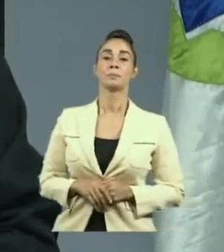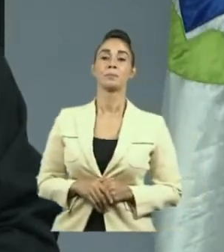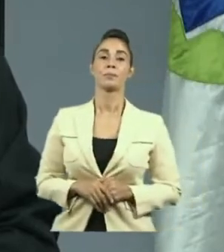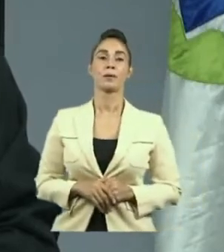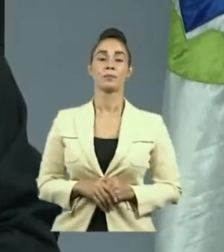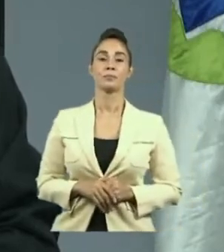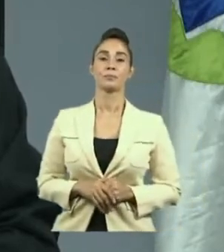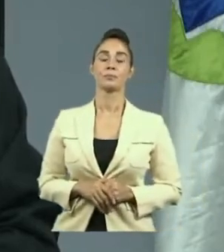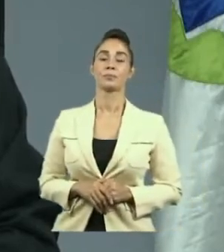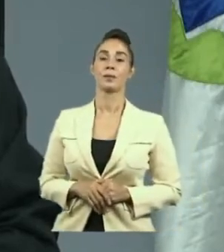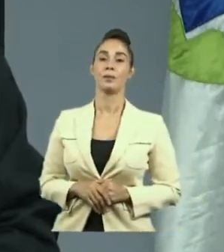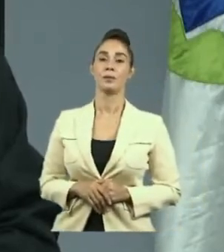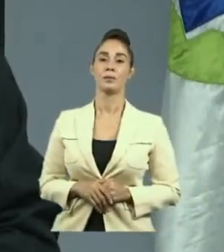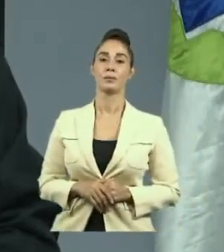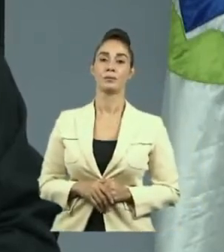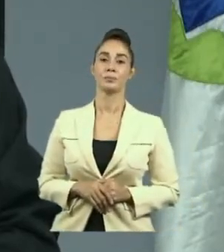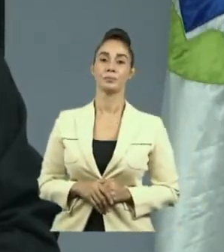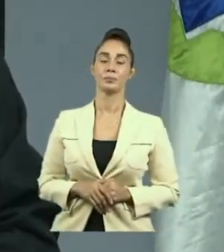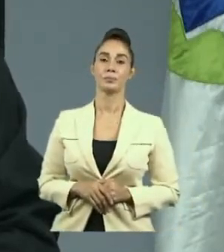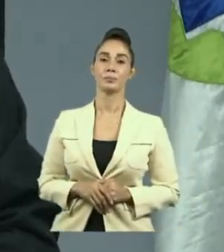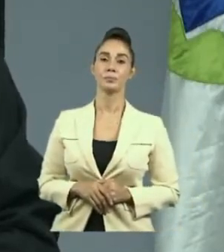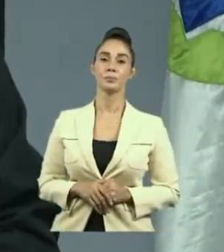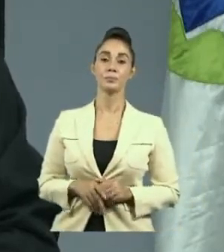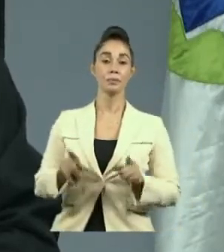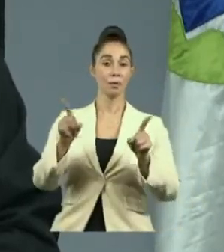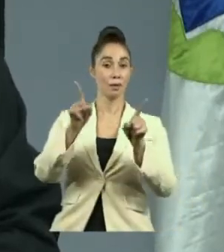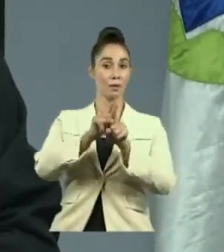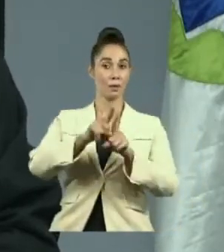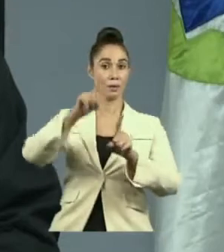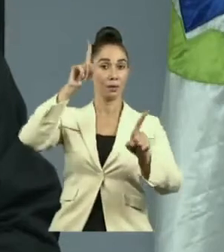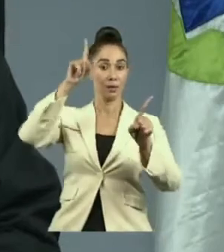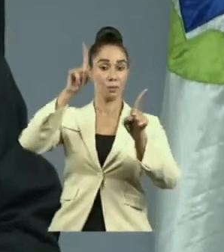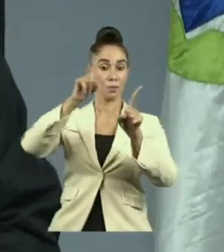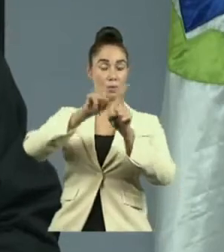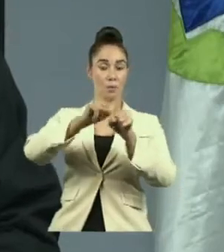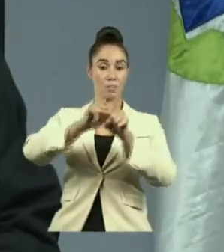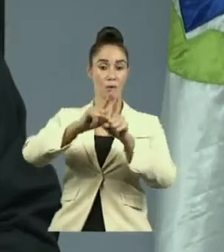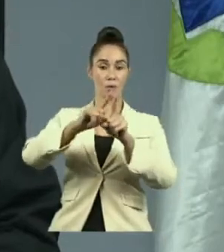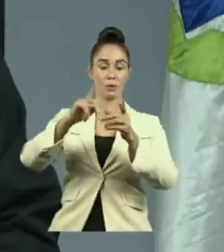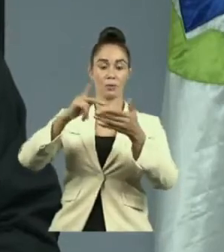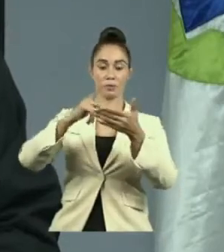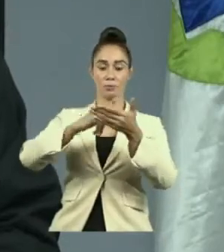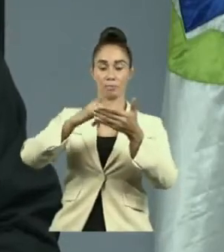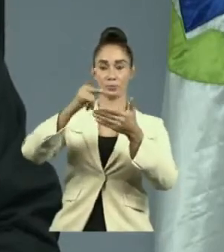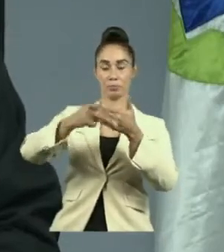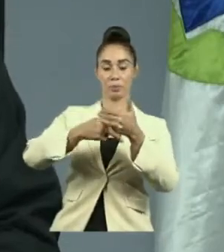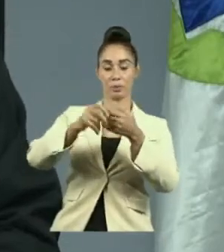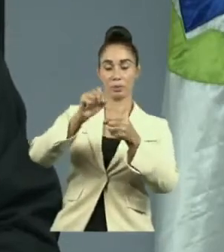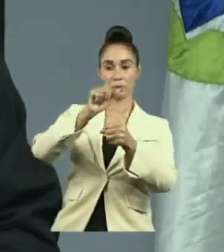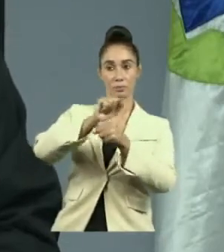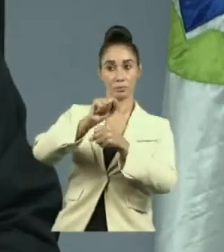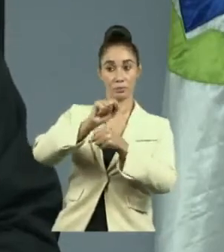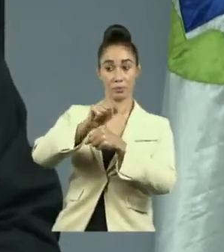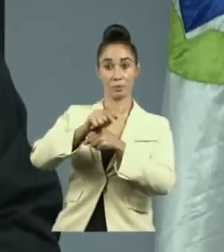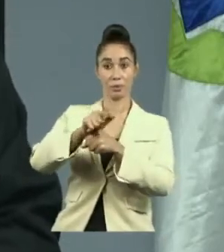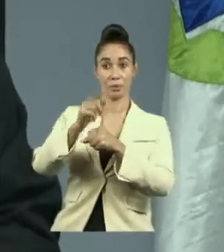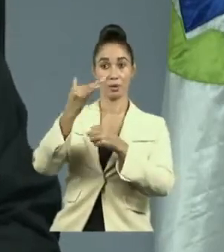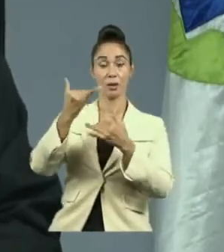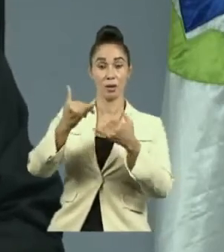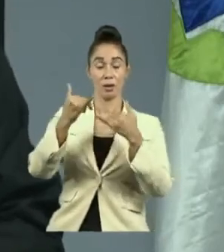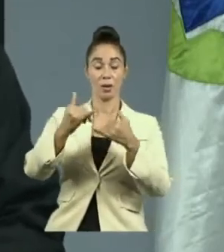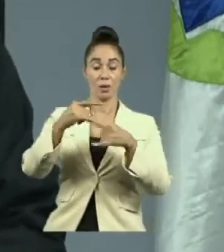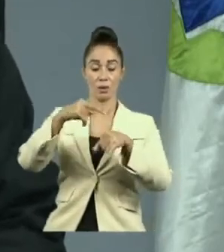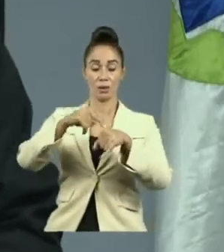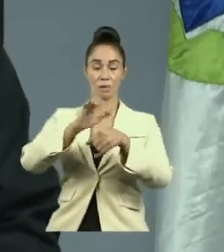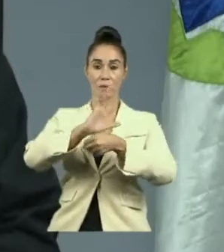una serie de programas que y continuamos trabajando en el caso del cob y pues lógicamente como usted